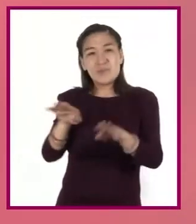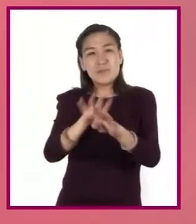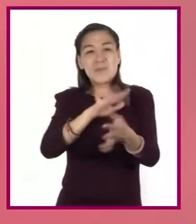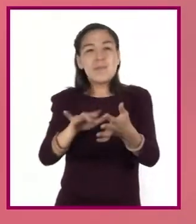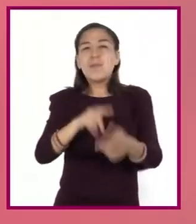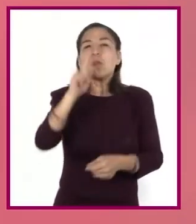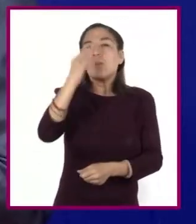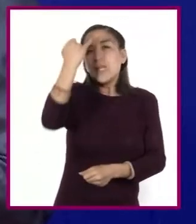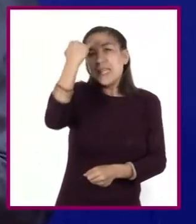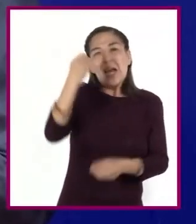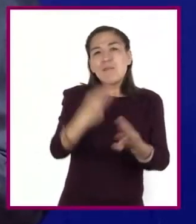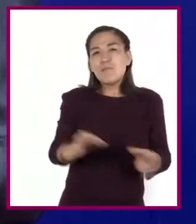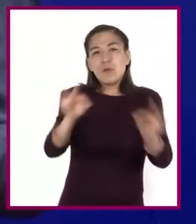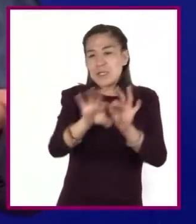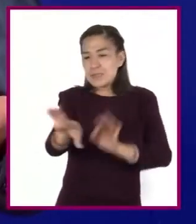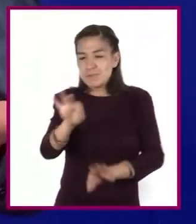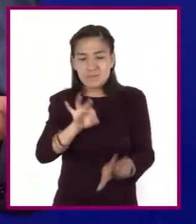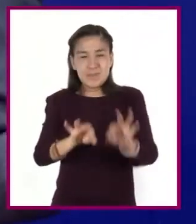ideas principales.